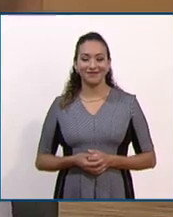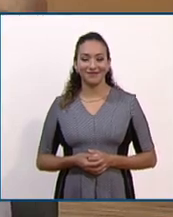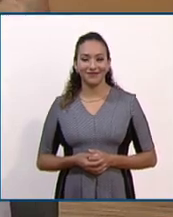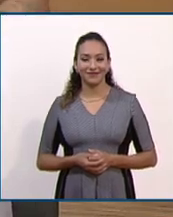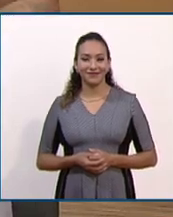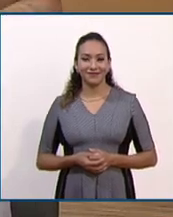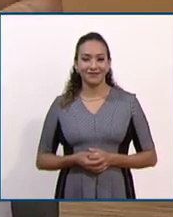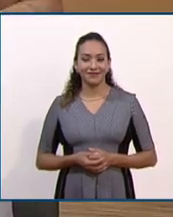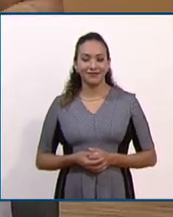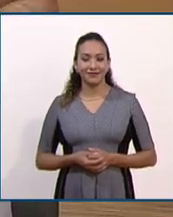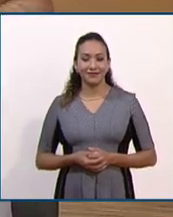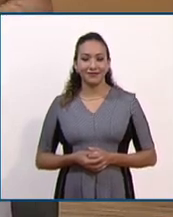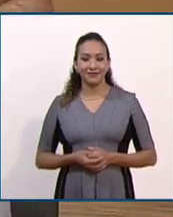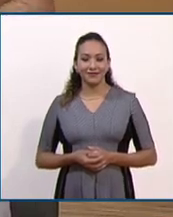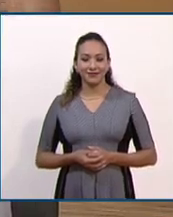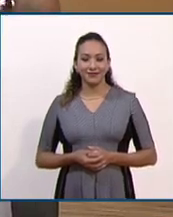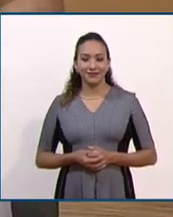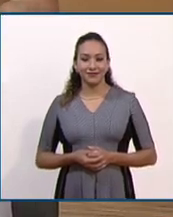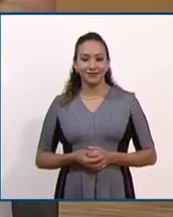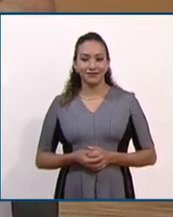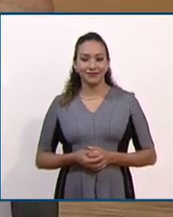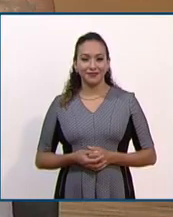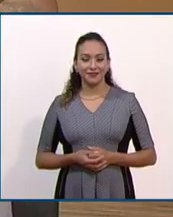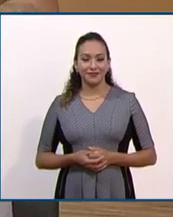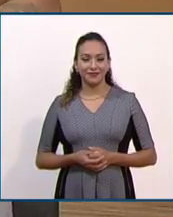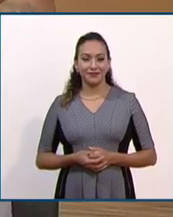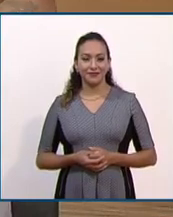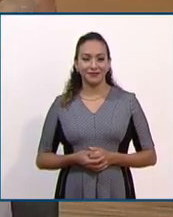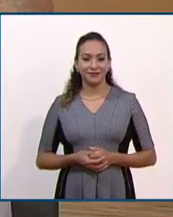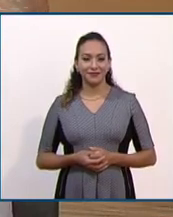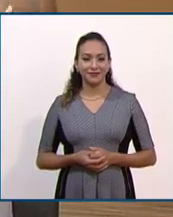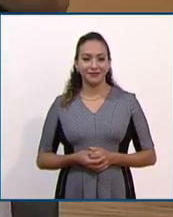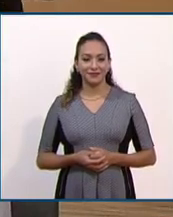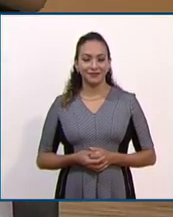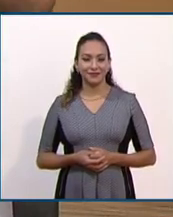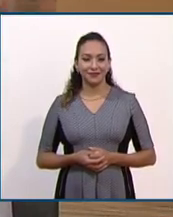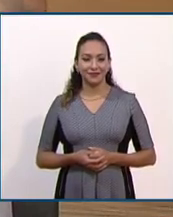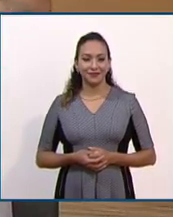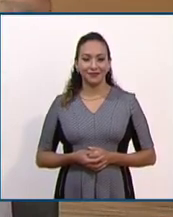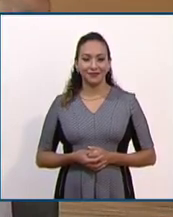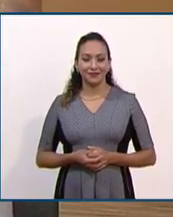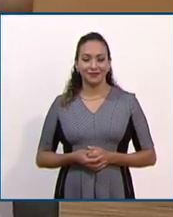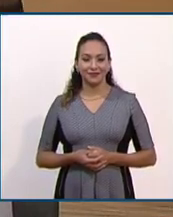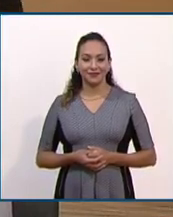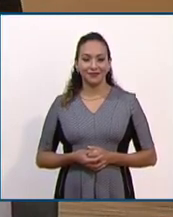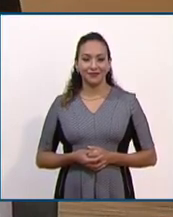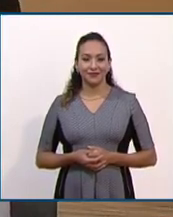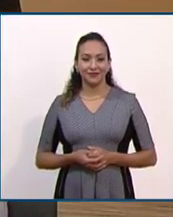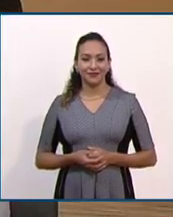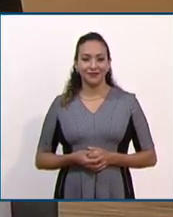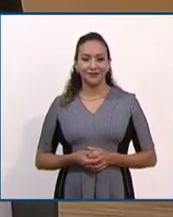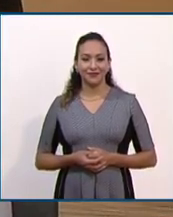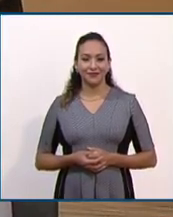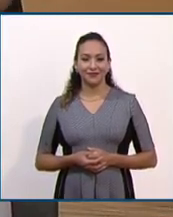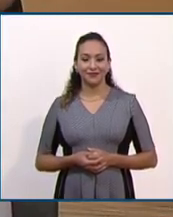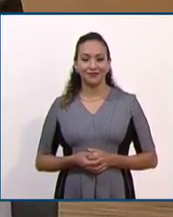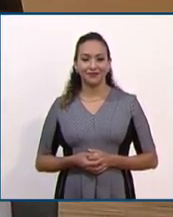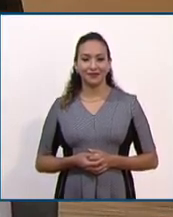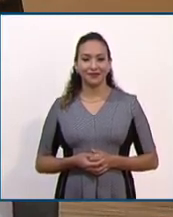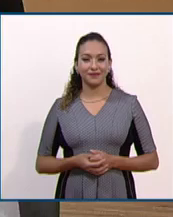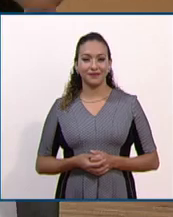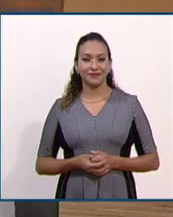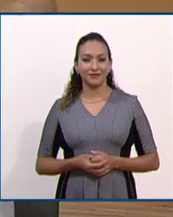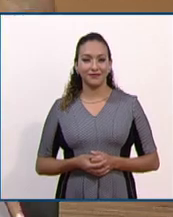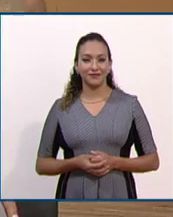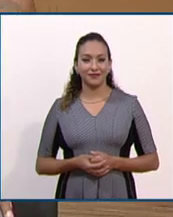todos los sordos, ojalá pues puedan verme y entenderme bien. Si ustedes padecen de alguna